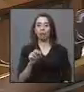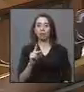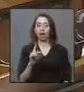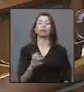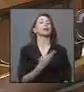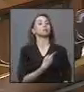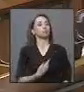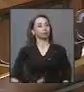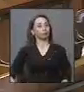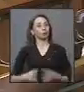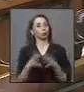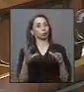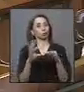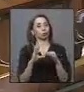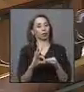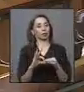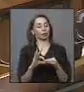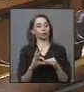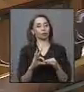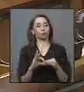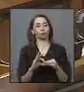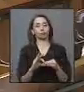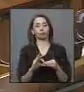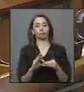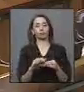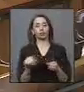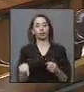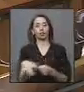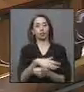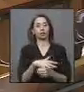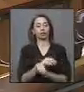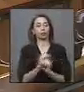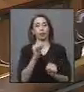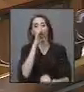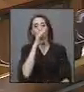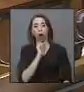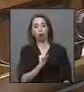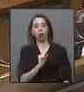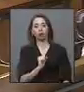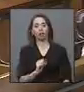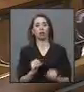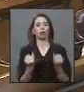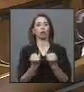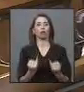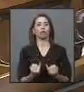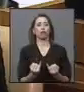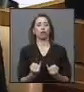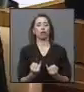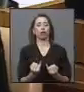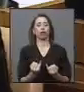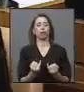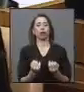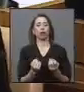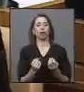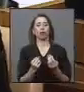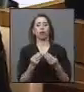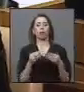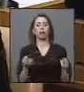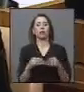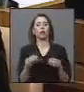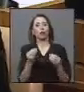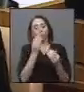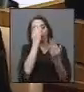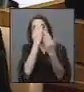Presidente, muchas gracias. Esta situación no resiste más como método de enfrentar los temas de